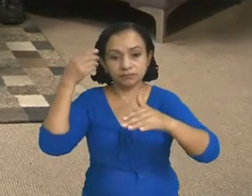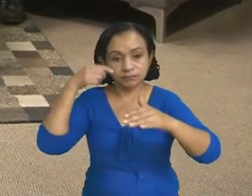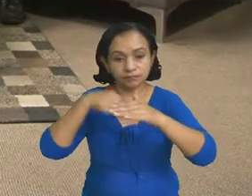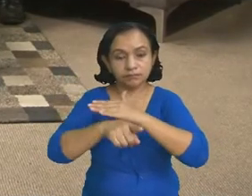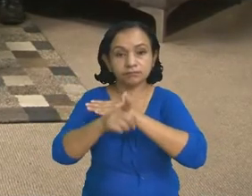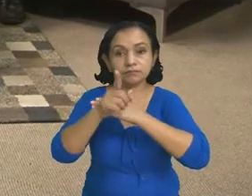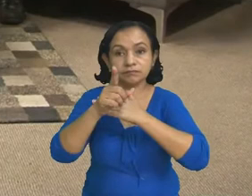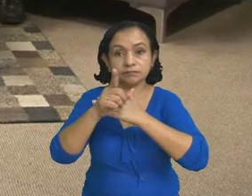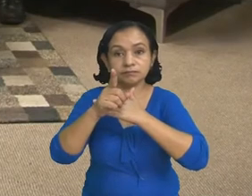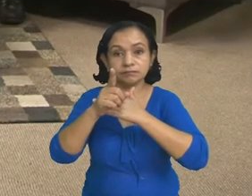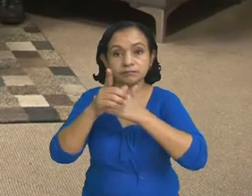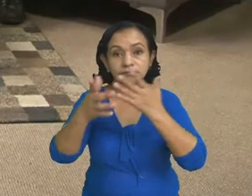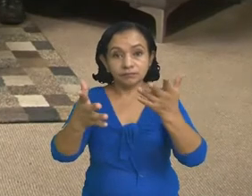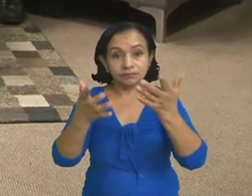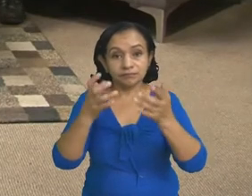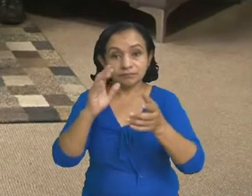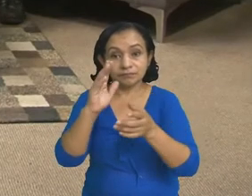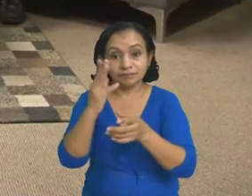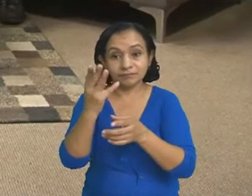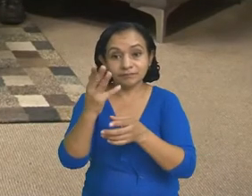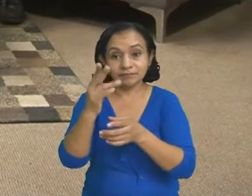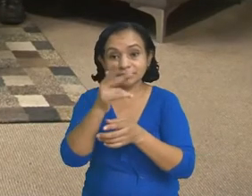este año es alcanzar el